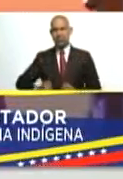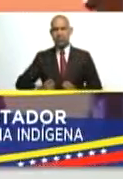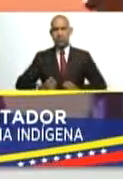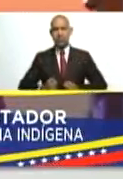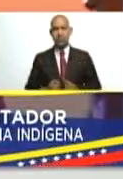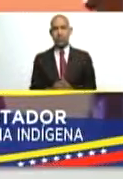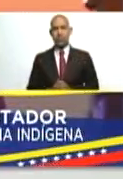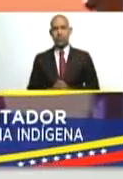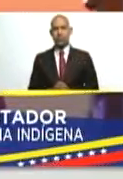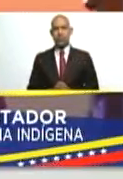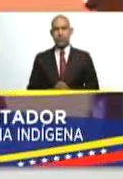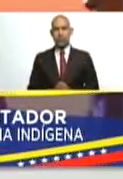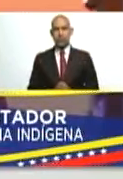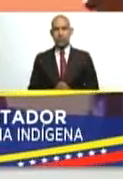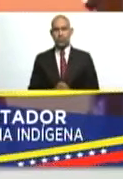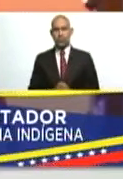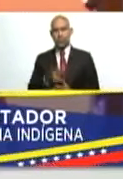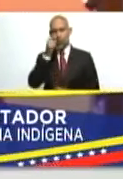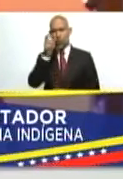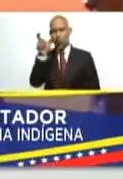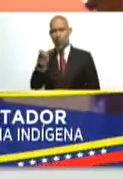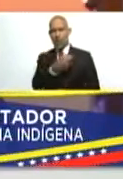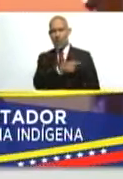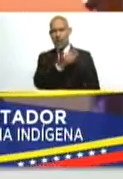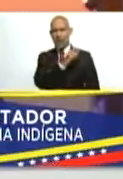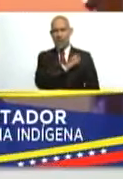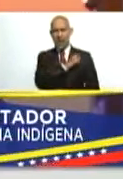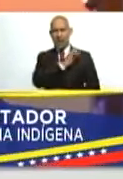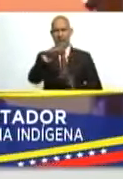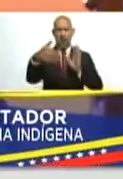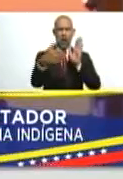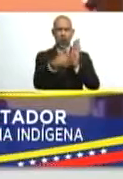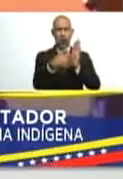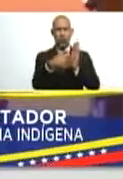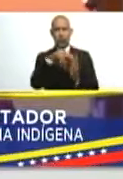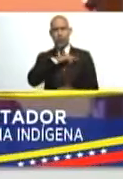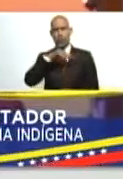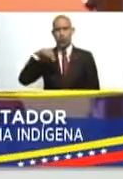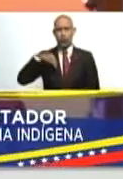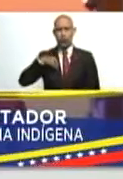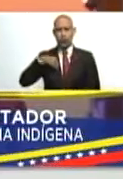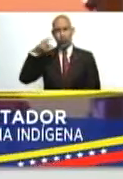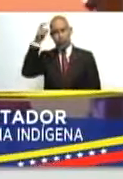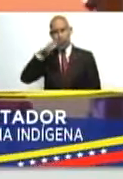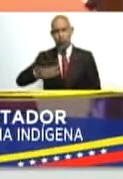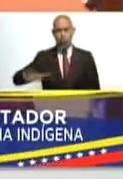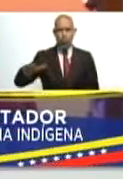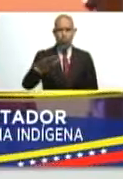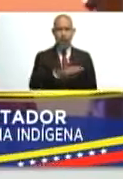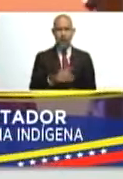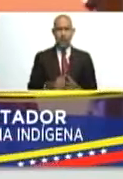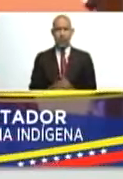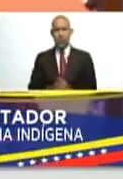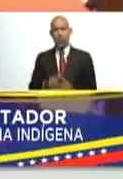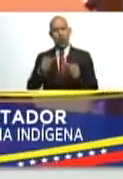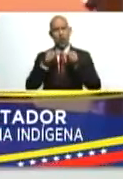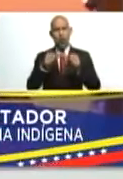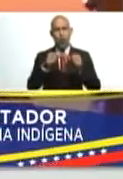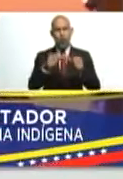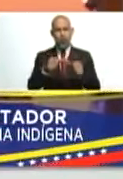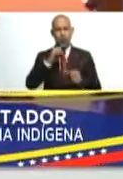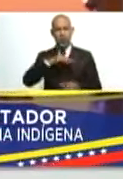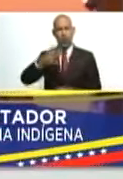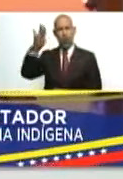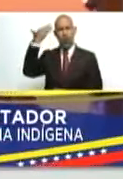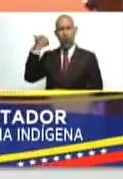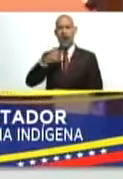como Santiago Abascal en España. Racista, supremacista, que reivindica el colonialismo, que reivindica la